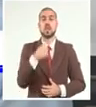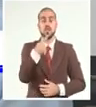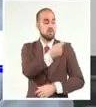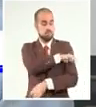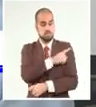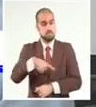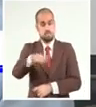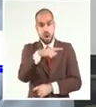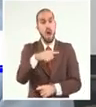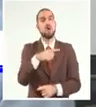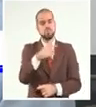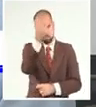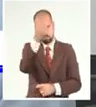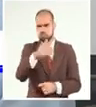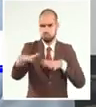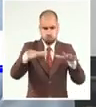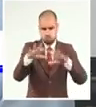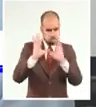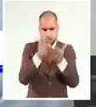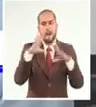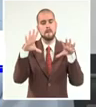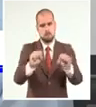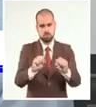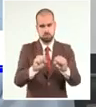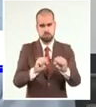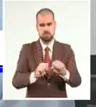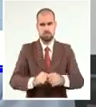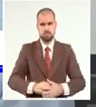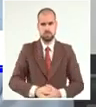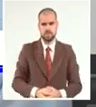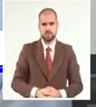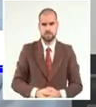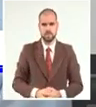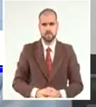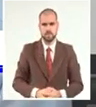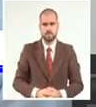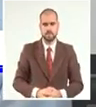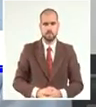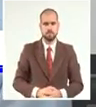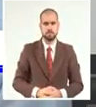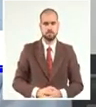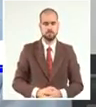todas estas movilizaciones, en especial la lucha contra el bandido. Y en esa tarea,